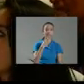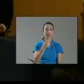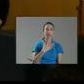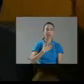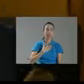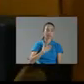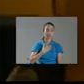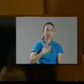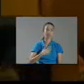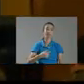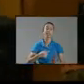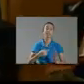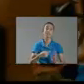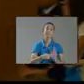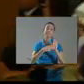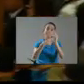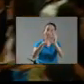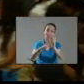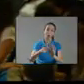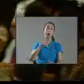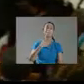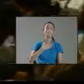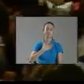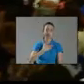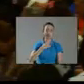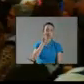Sí, hablando puro chilangoso, ¿verdad?